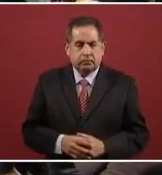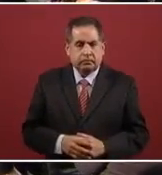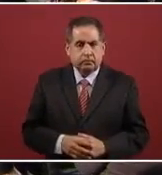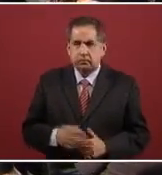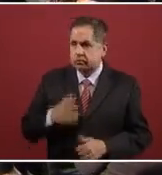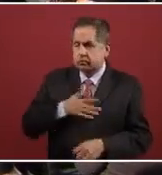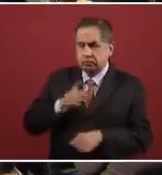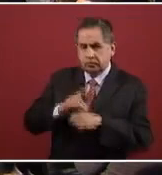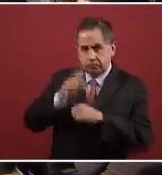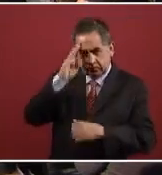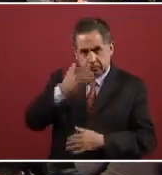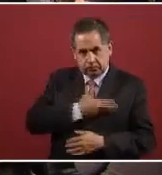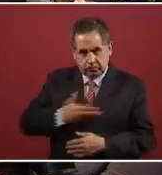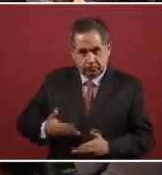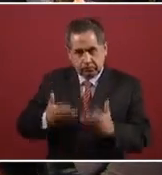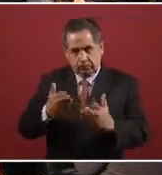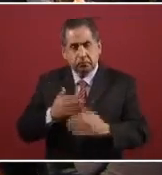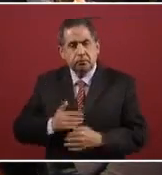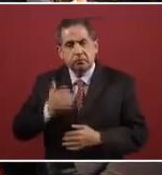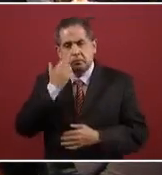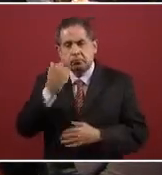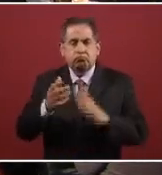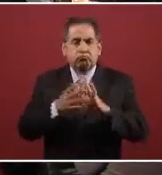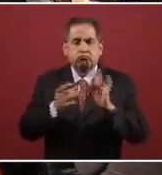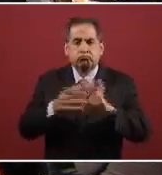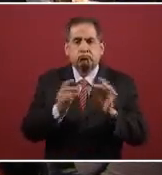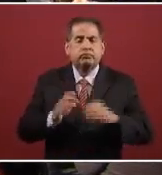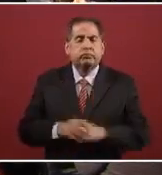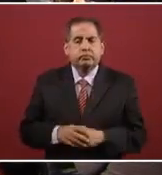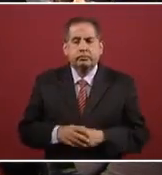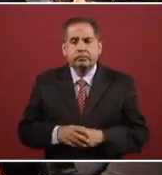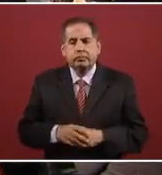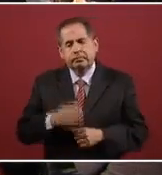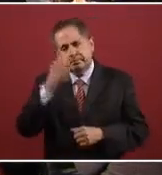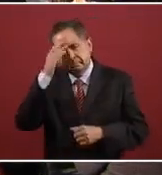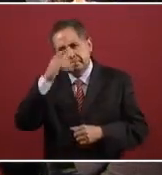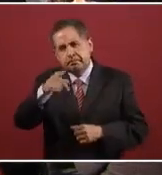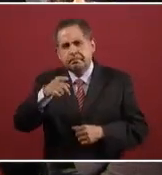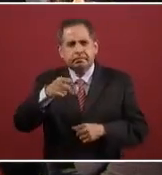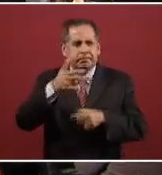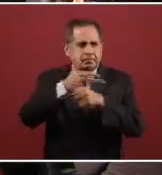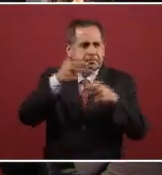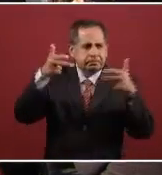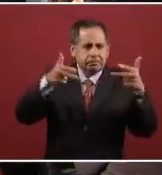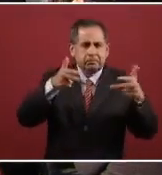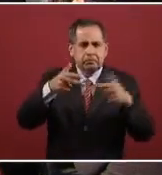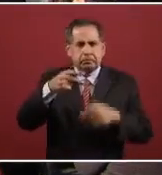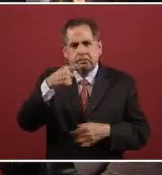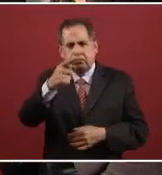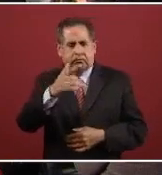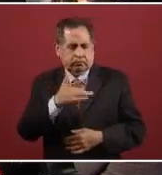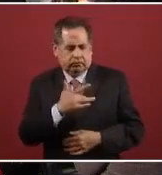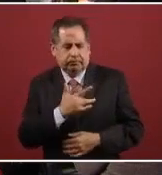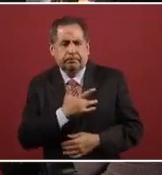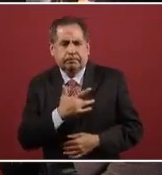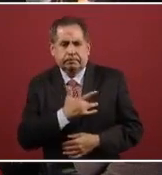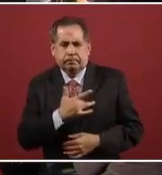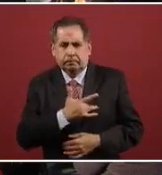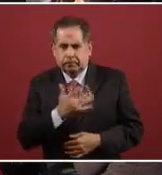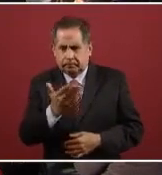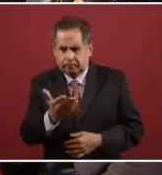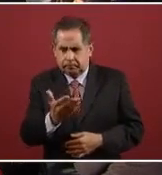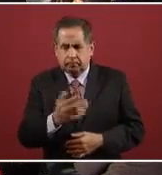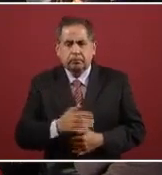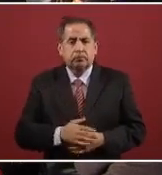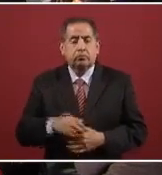Buenos días, señor presidente. Yo quisiera irme de las tostaditas y las camaritas a su corazoncito, porque hoy